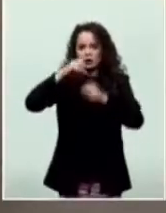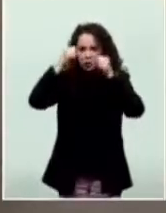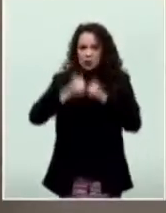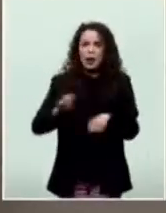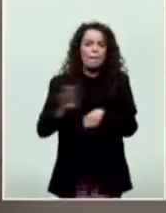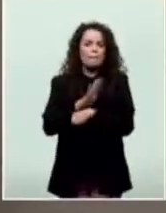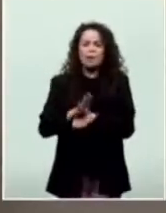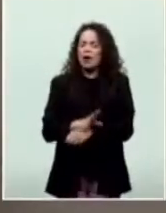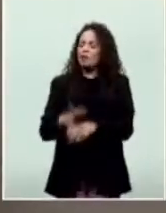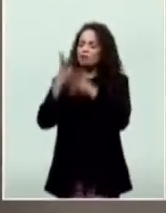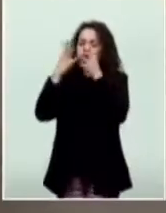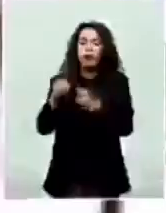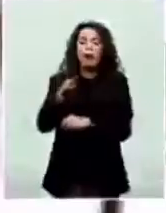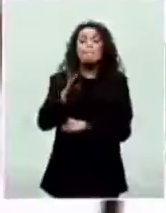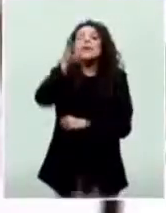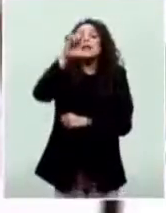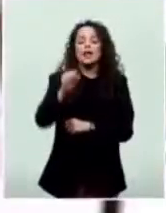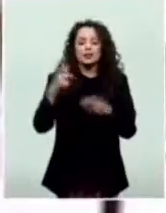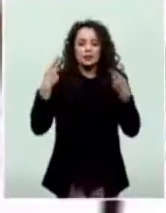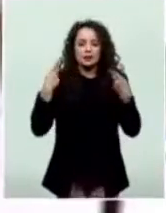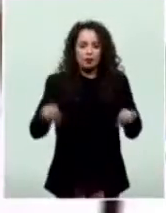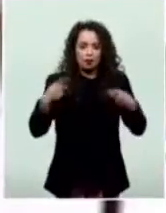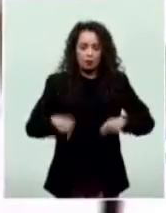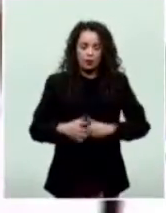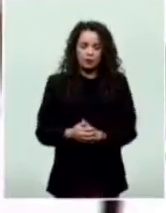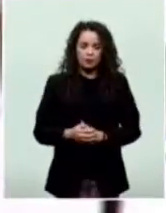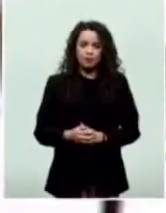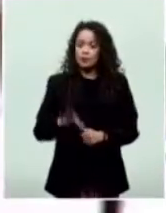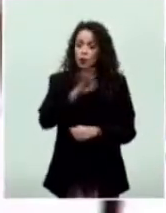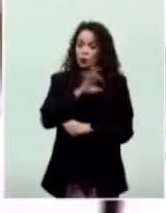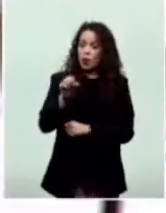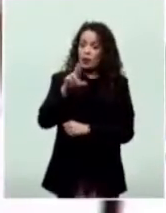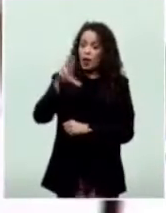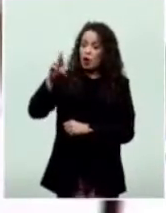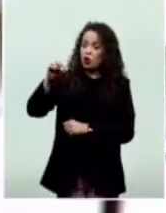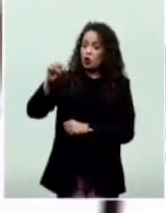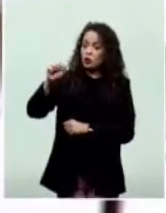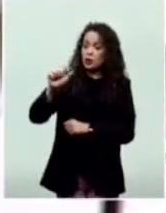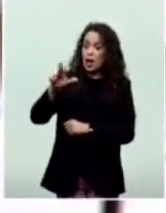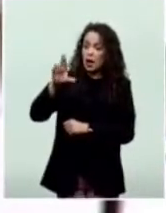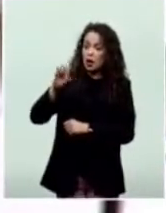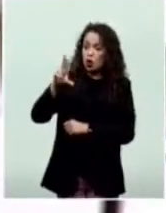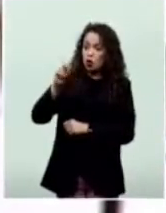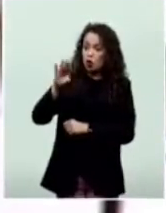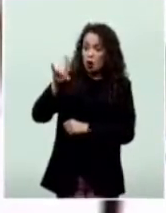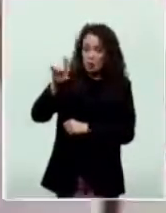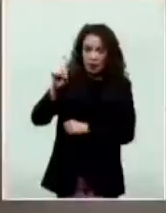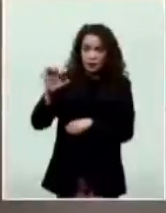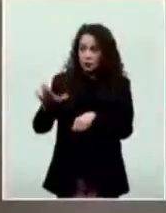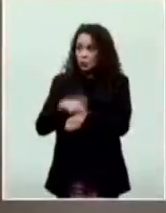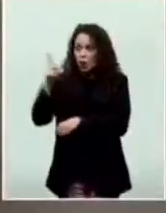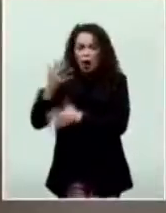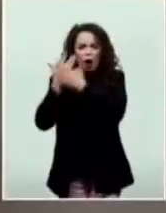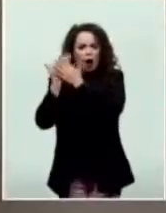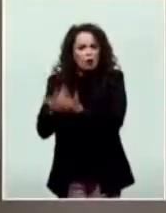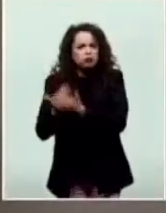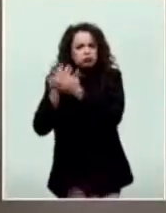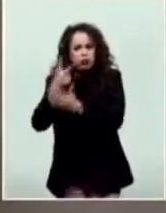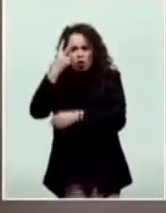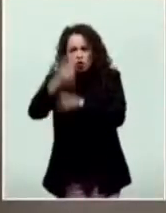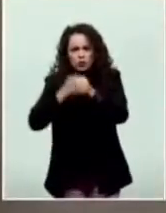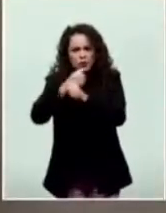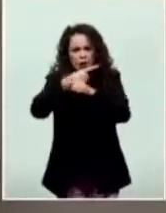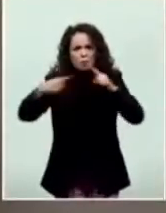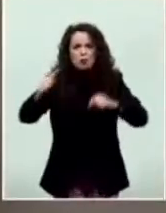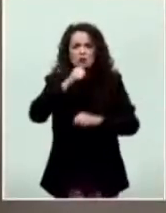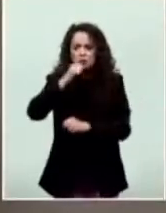de personas. Una de esas beneficiadas podría ser Rosario Robles, porque ella ya tiene 2 años y medio sin sentencia. No puedo yo hablar